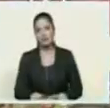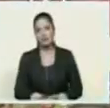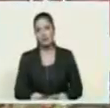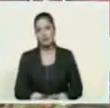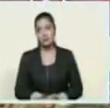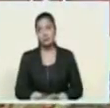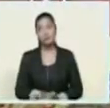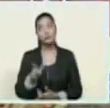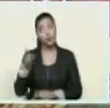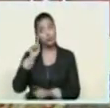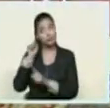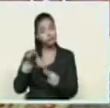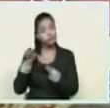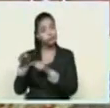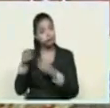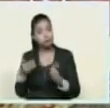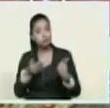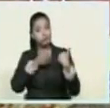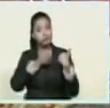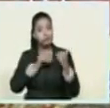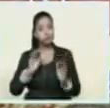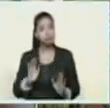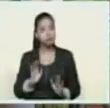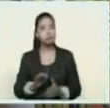es un reto que te dejo al medio